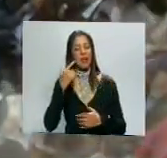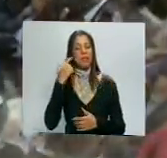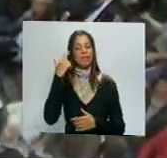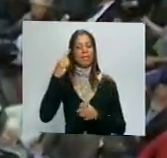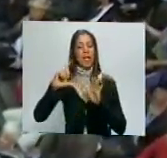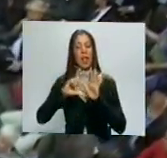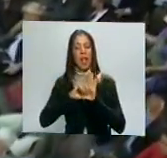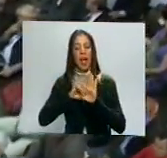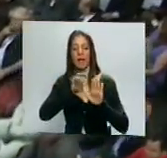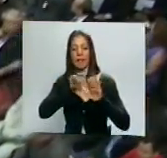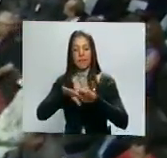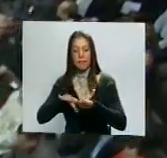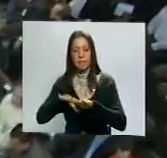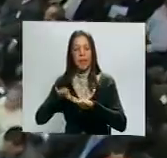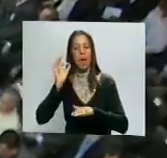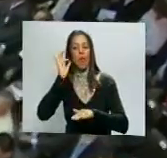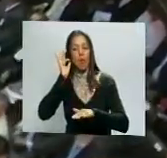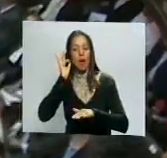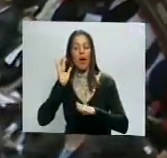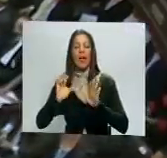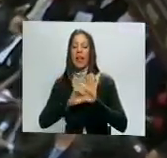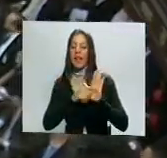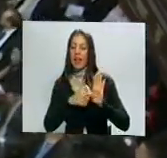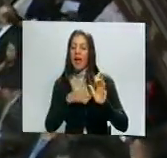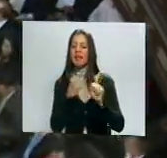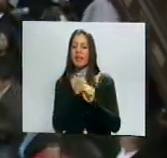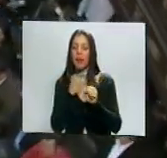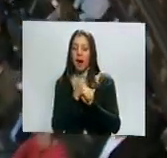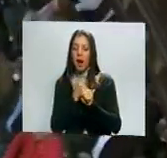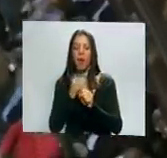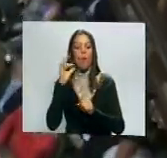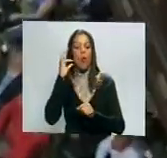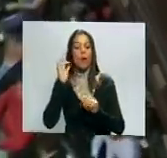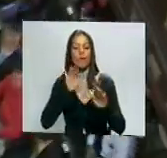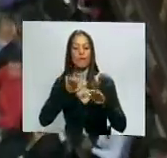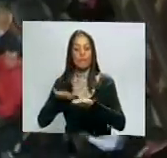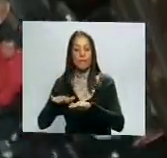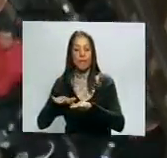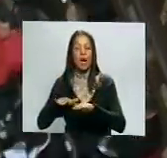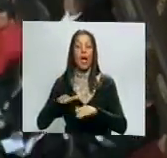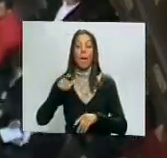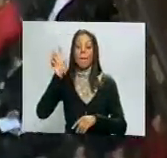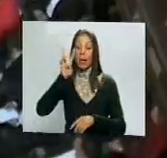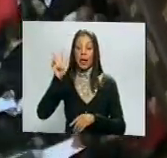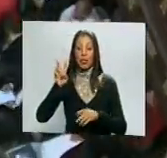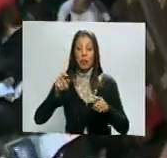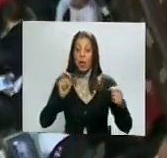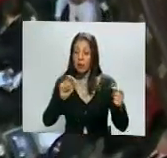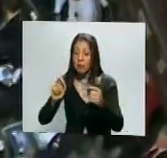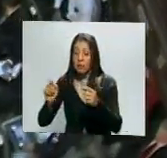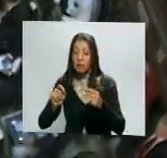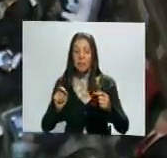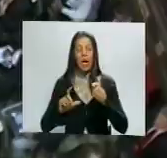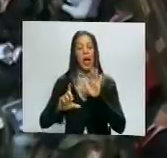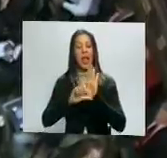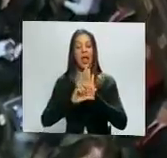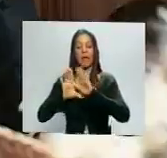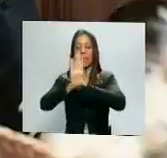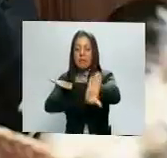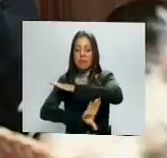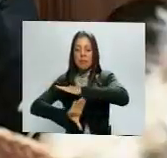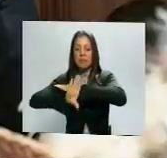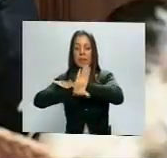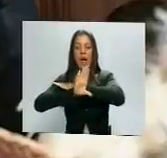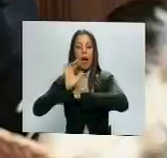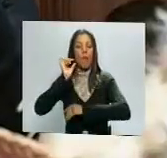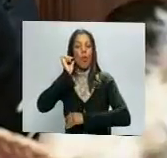ampara a la mujer, que es la ley de los trabajadores y trabajadoras, donde se dio un debate a nivel nacional y nos cuida y nos protege a las mujeres,